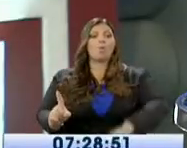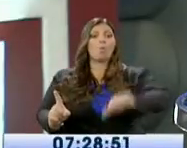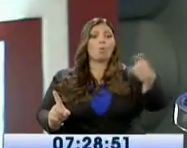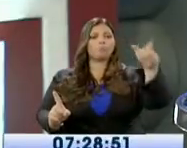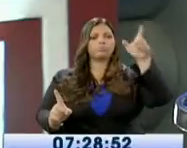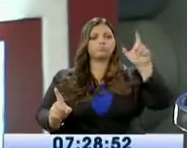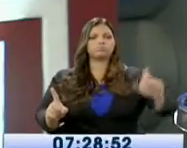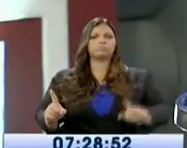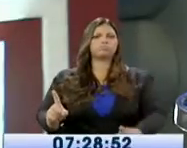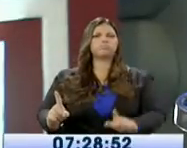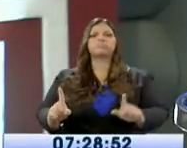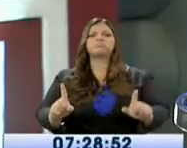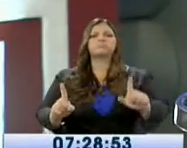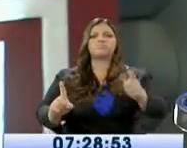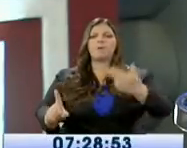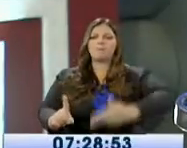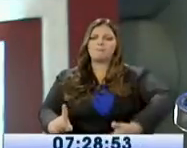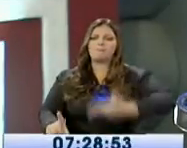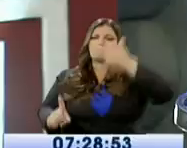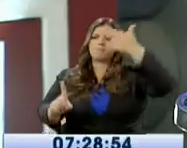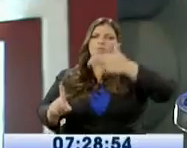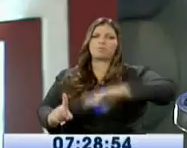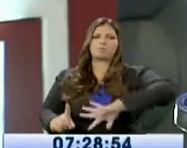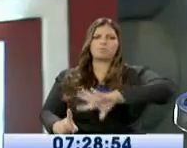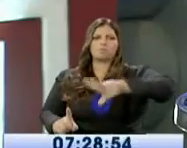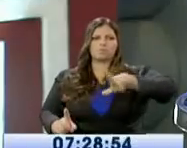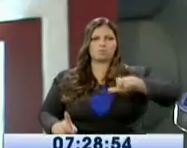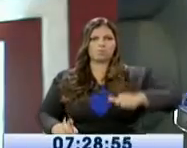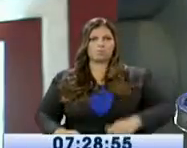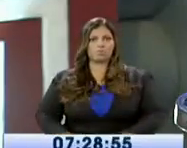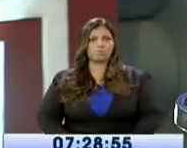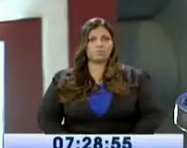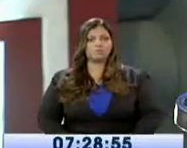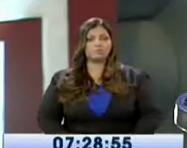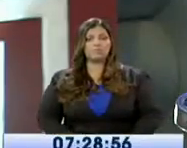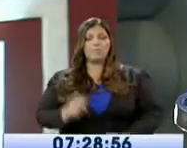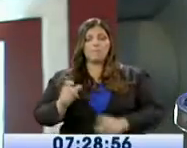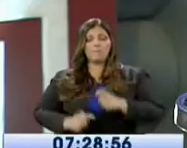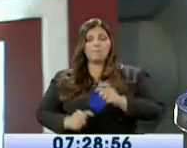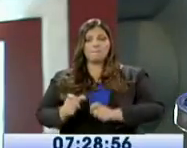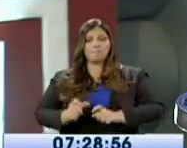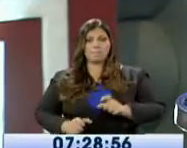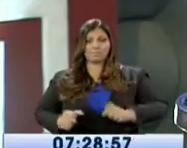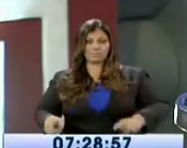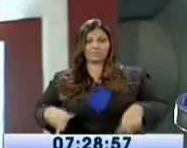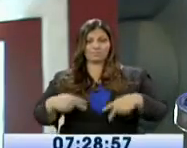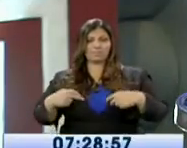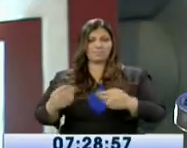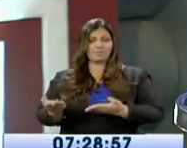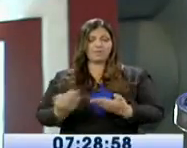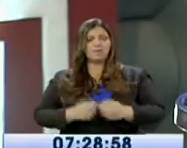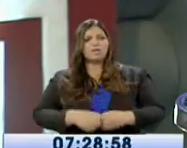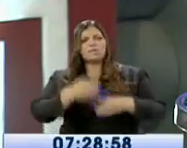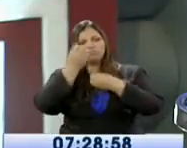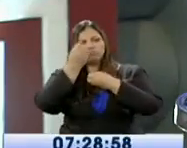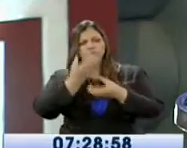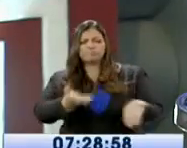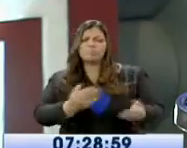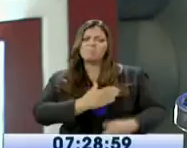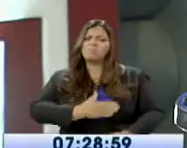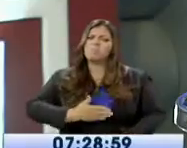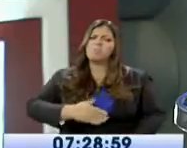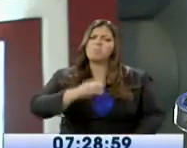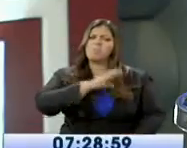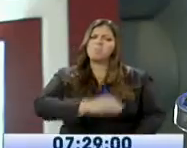Águila. Habitantes aseguran que se ha vuelto inseguro el sitio, este sector. Es por ello que solicitan mejorar